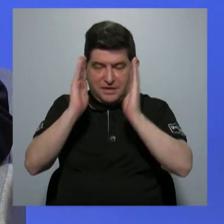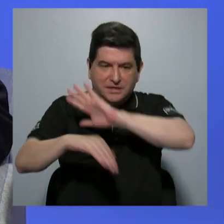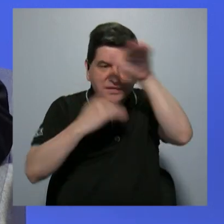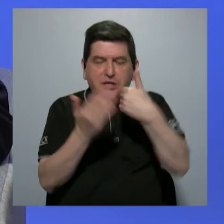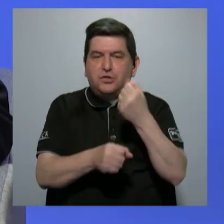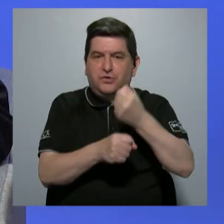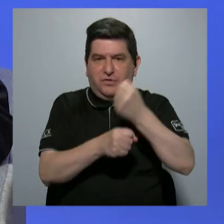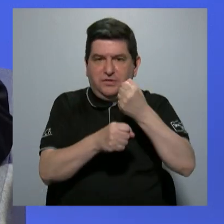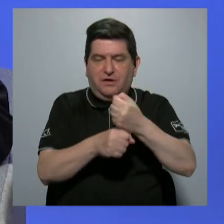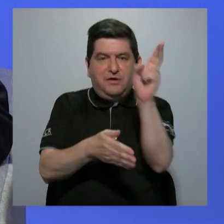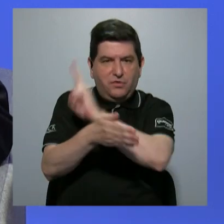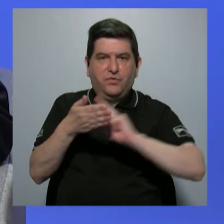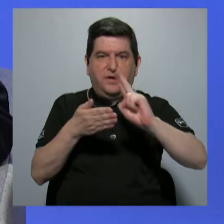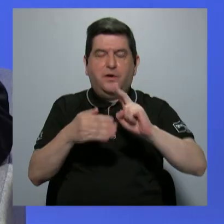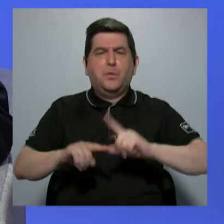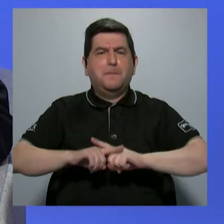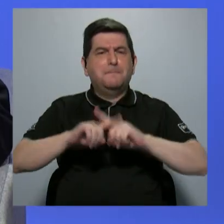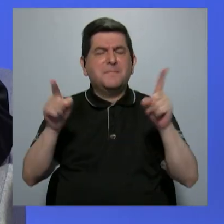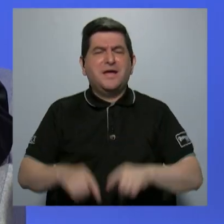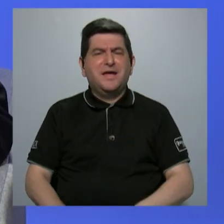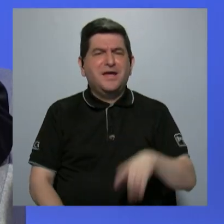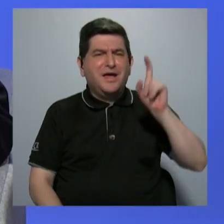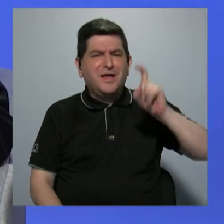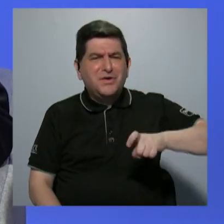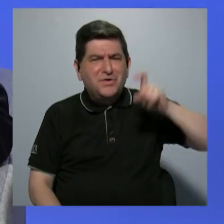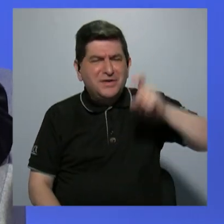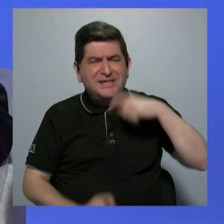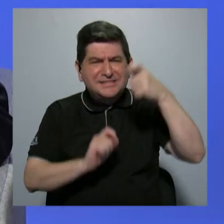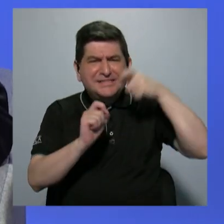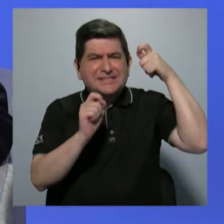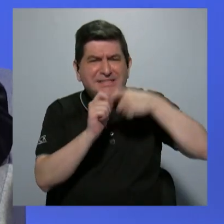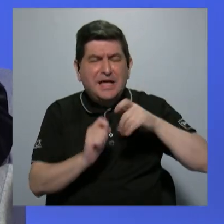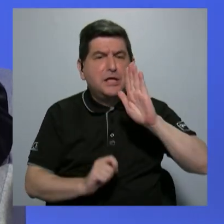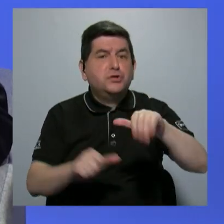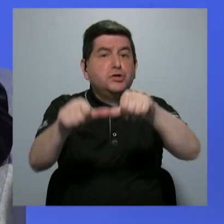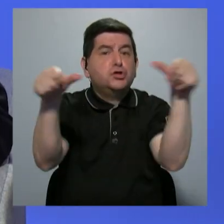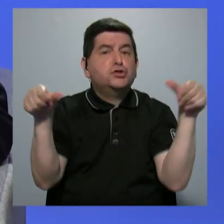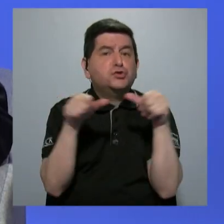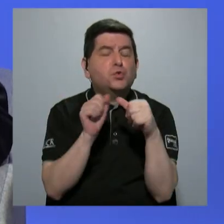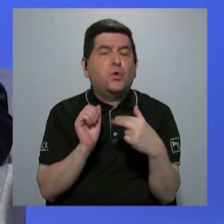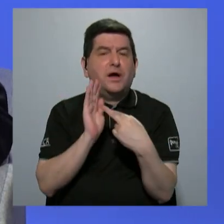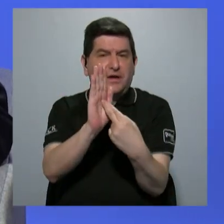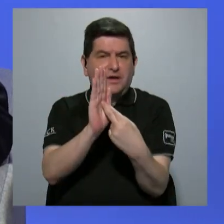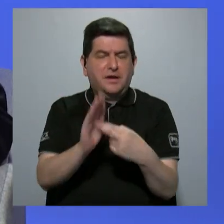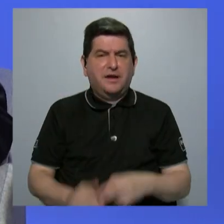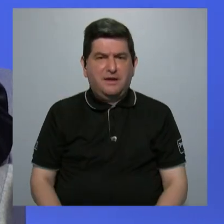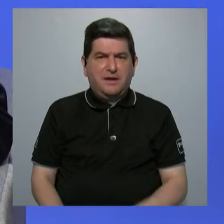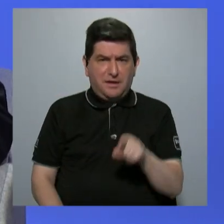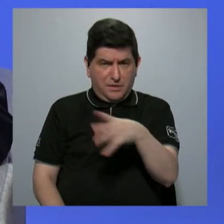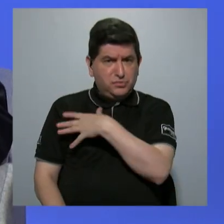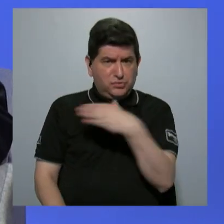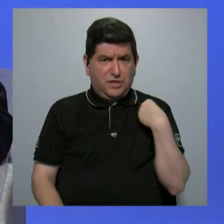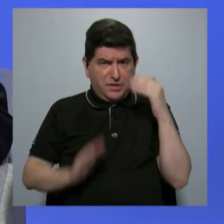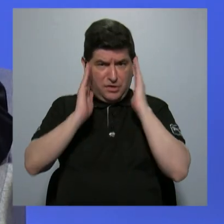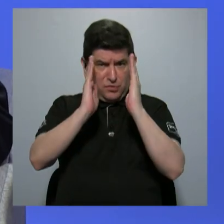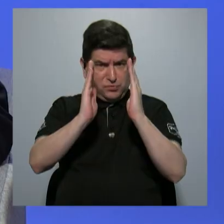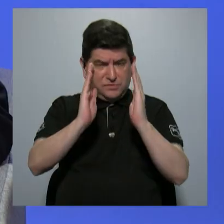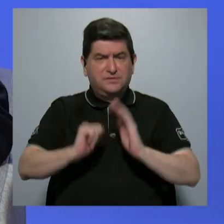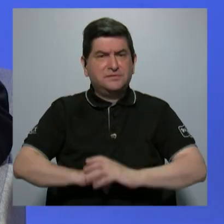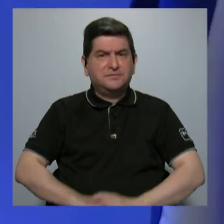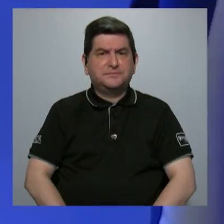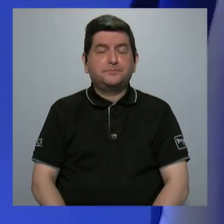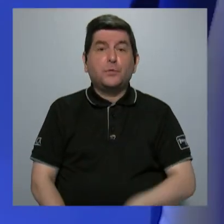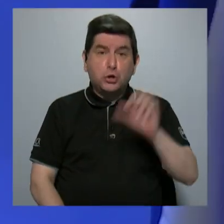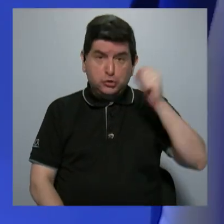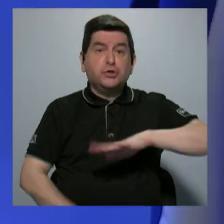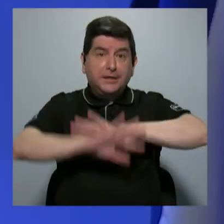quehacer. Pero ¿hay alguna necesidad específica de su área de representación que a usted le gustaría atender también desde ese cargo?